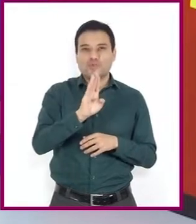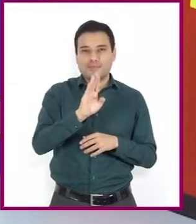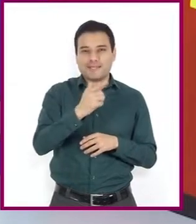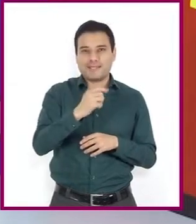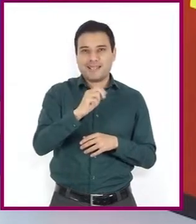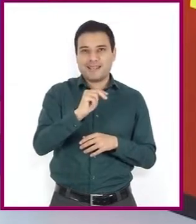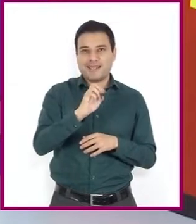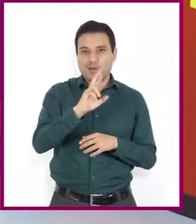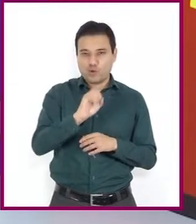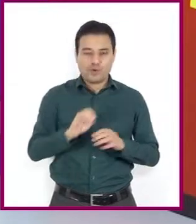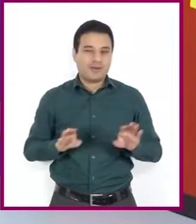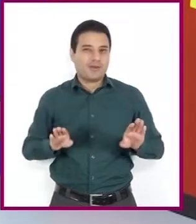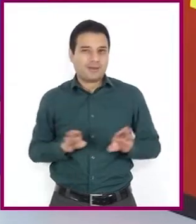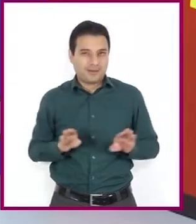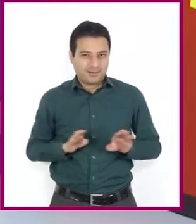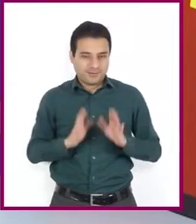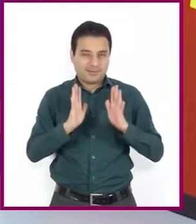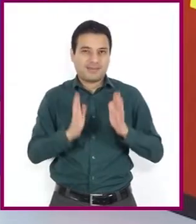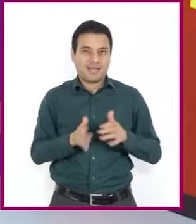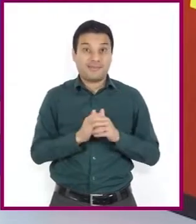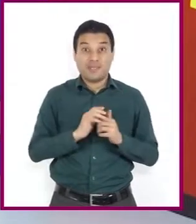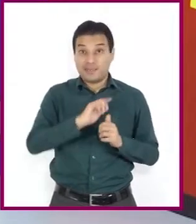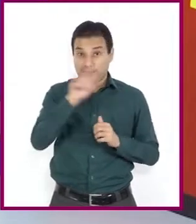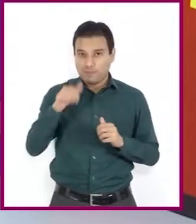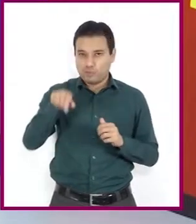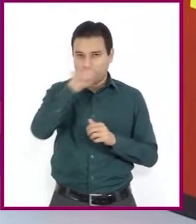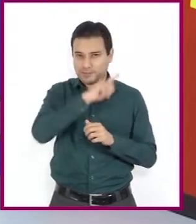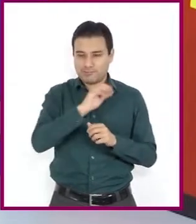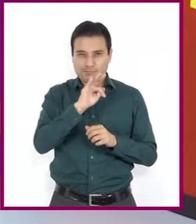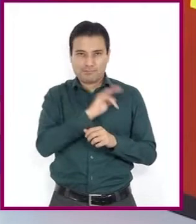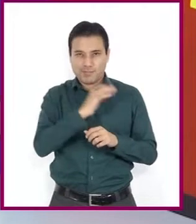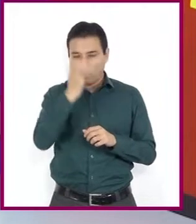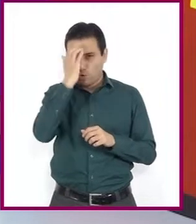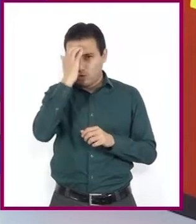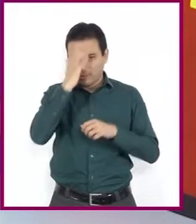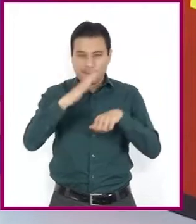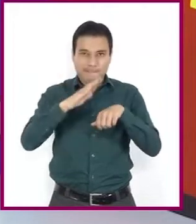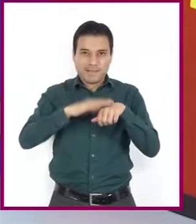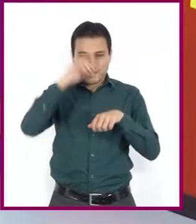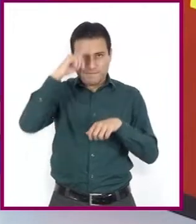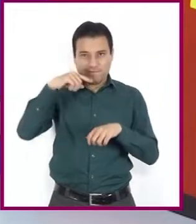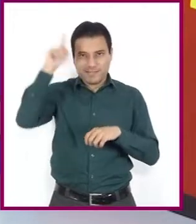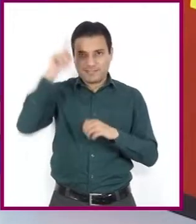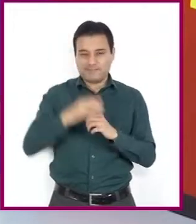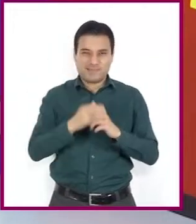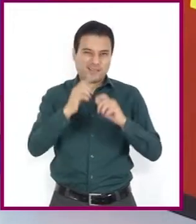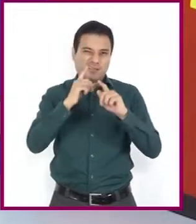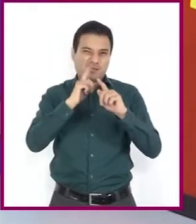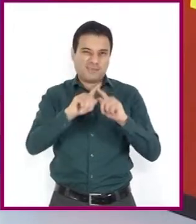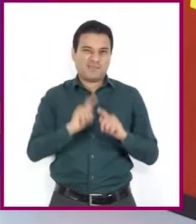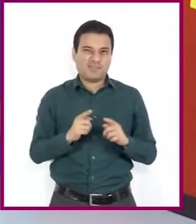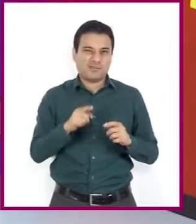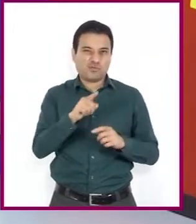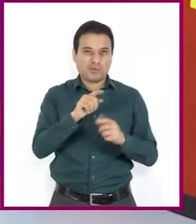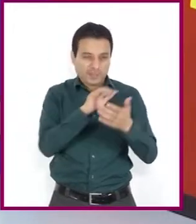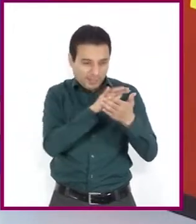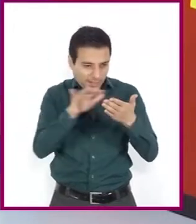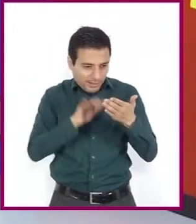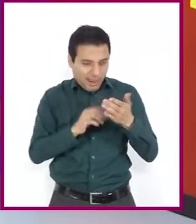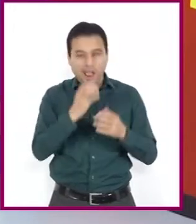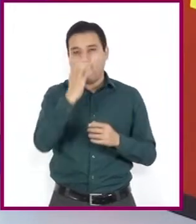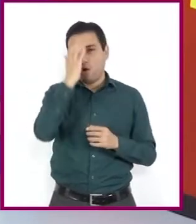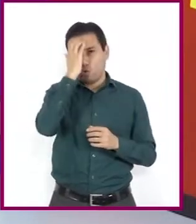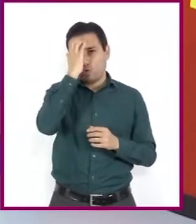características, y esto les ayudará a distinguir con mayor facilidad el subgénero narrativo cuando lean